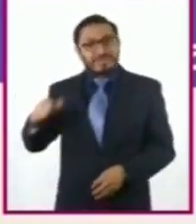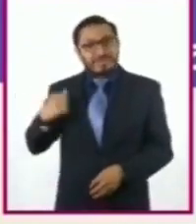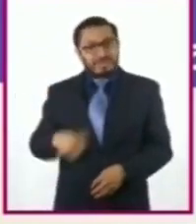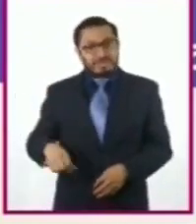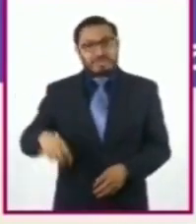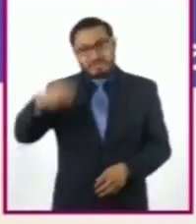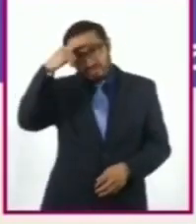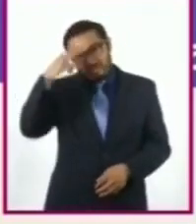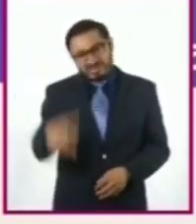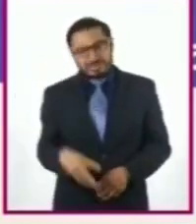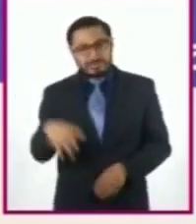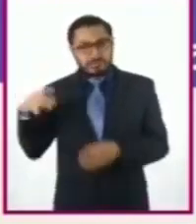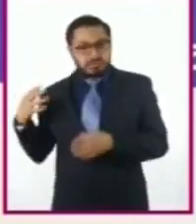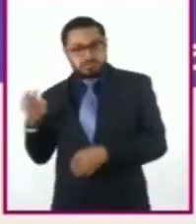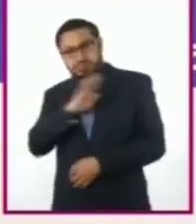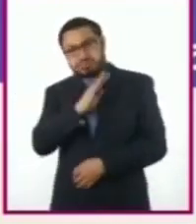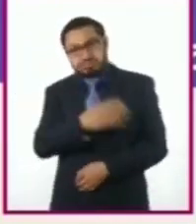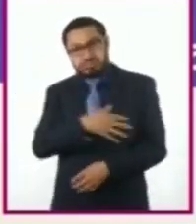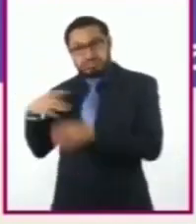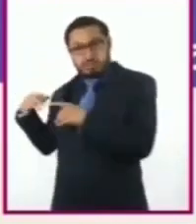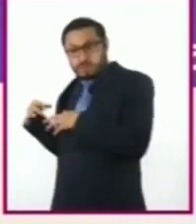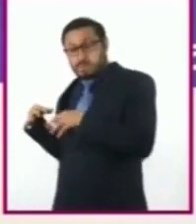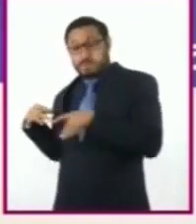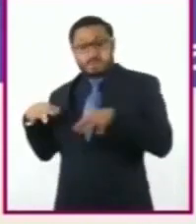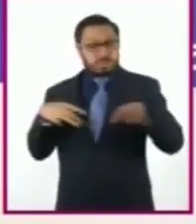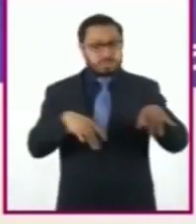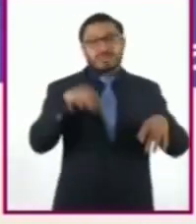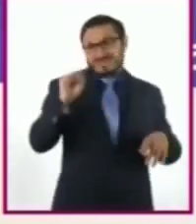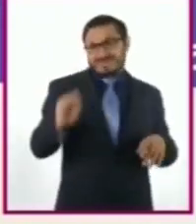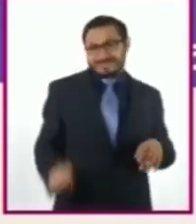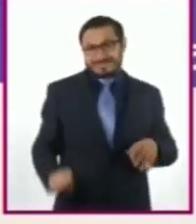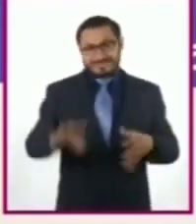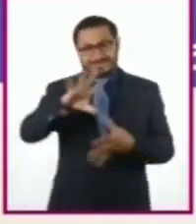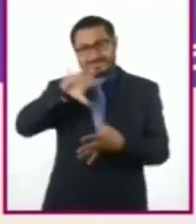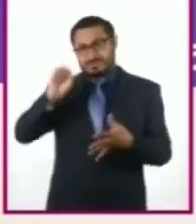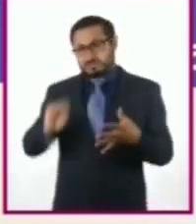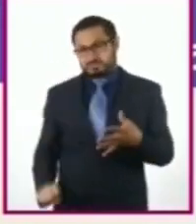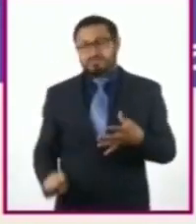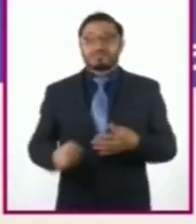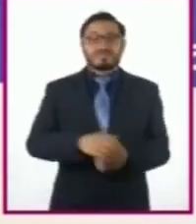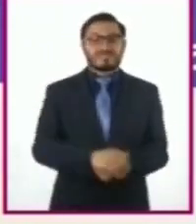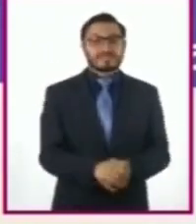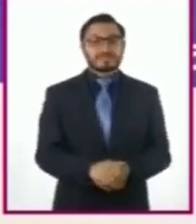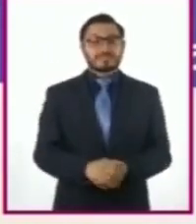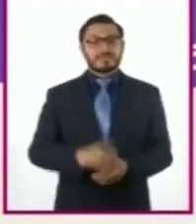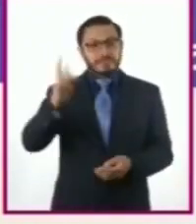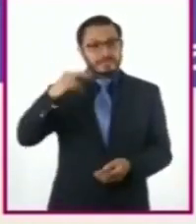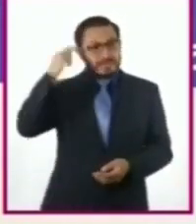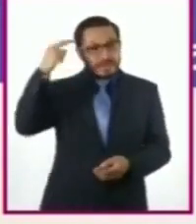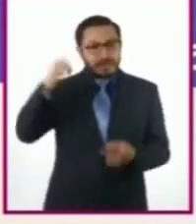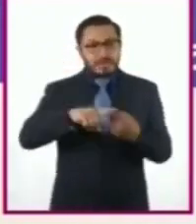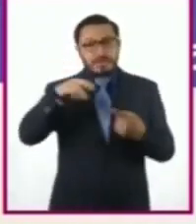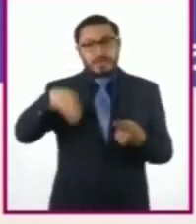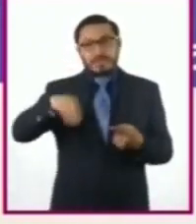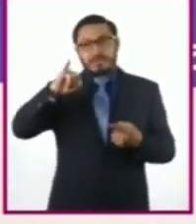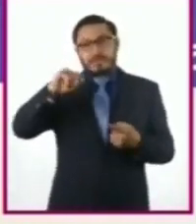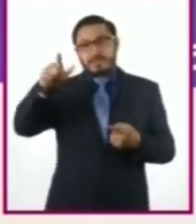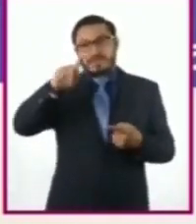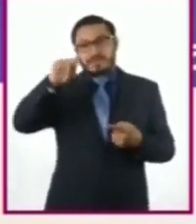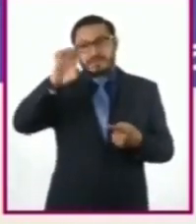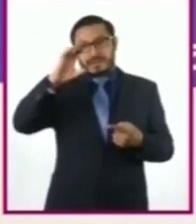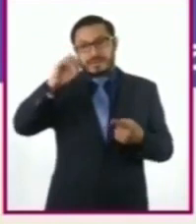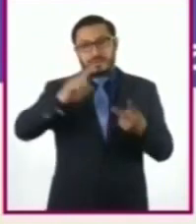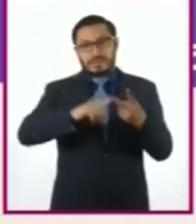y conquistas en el sur de Mesoamérica, a los reinos mixteco, zapoteco y